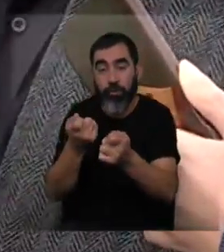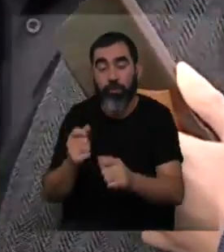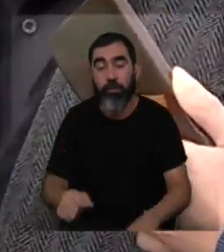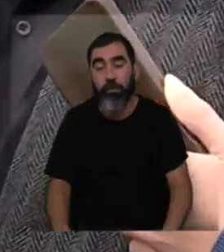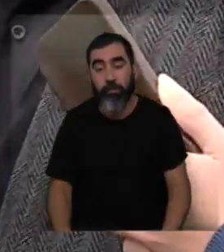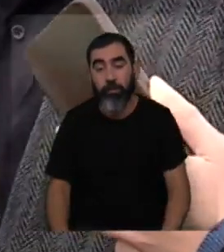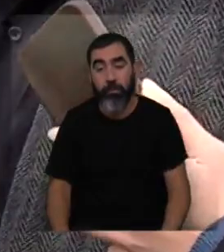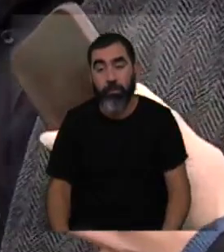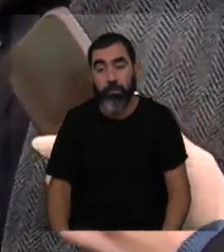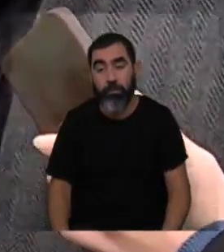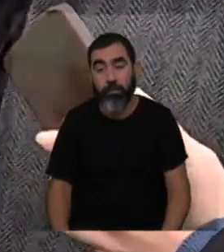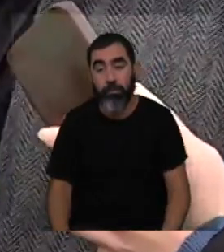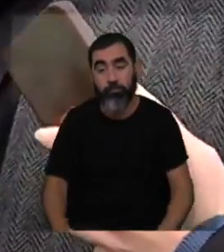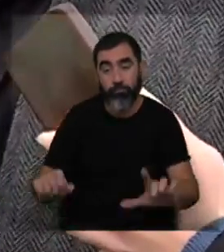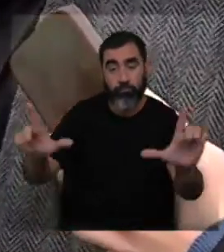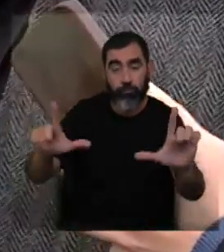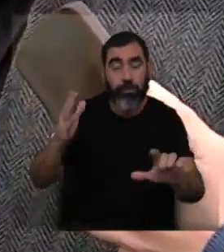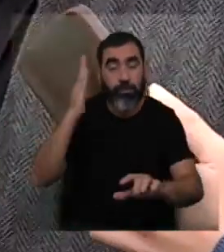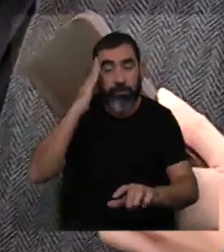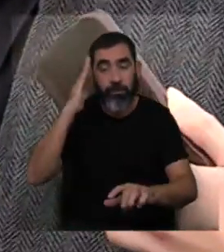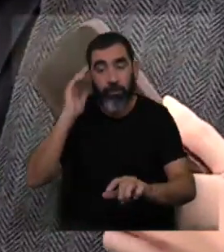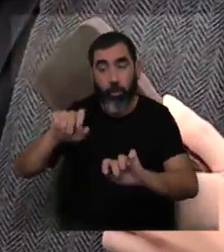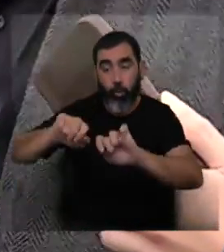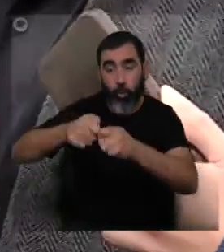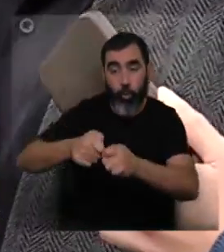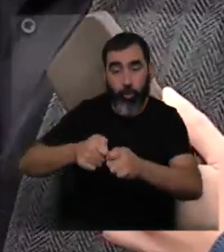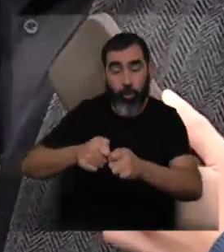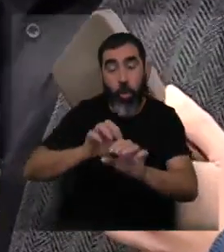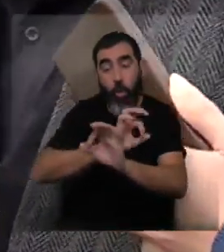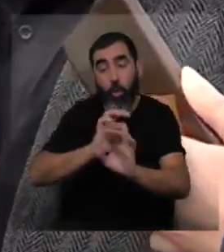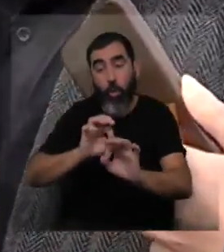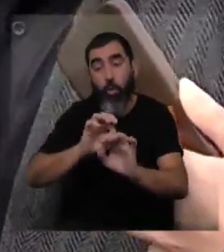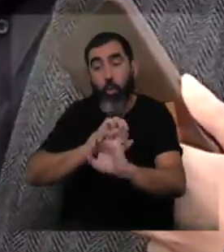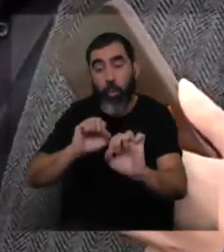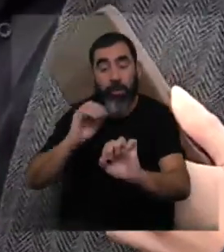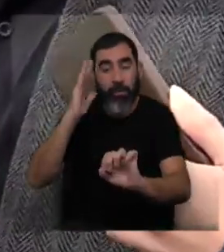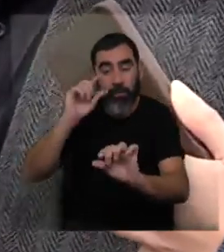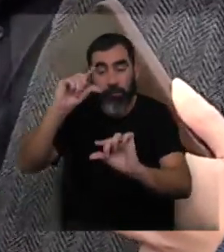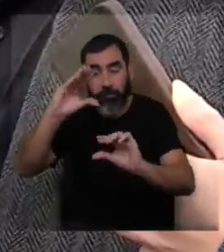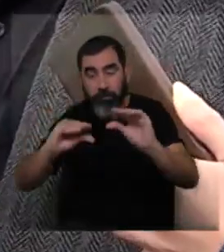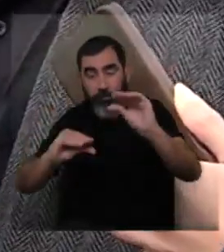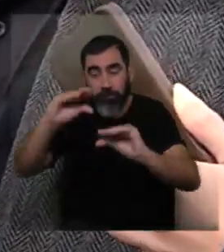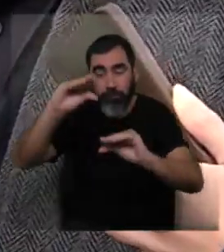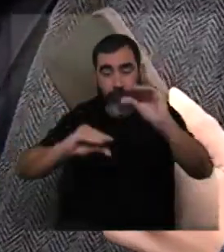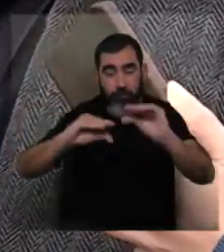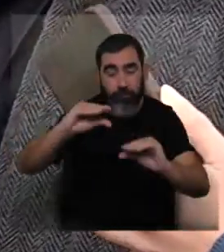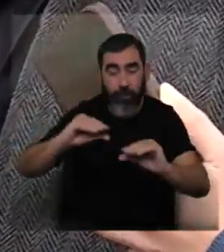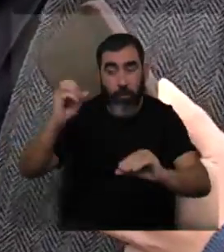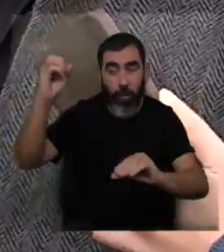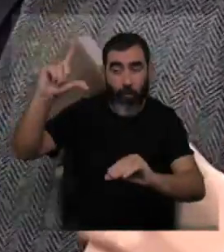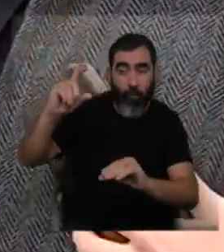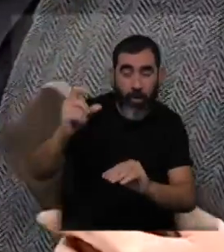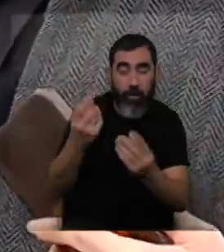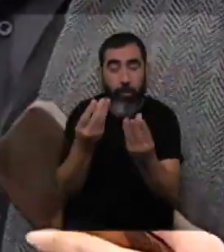monitorizadas de forma centralizada. Entonces, sabemos cuando se rompe o también las podemos dimerizar, como dimerizamos en casa las luminarias.